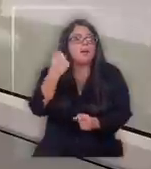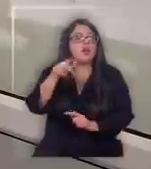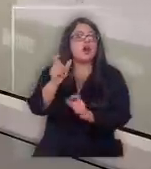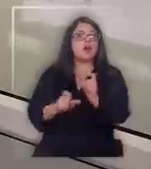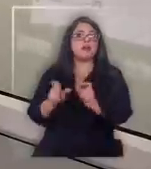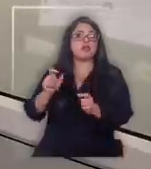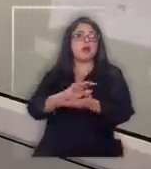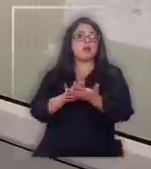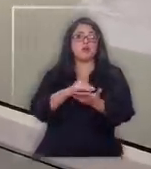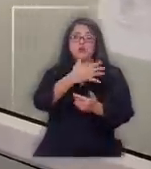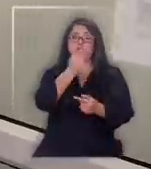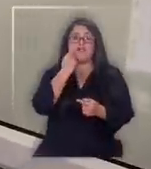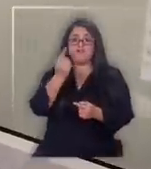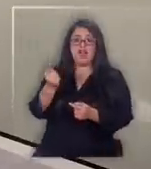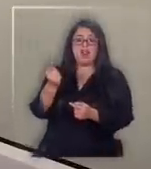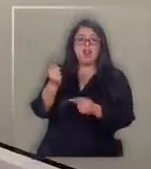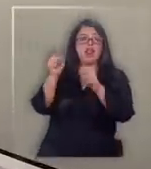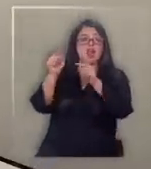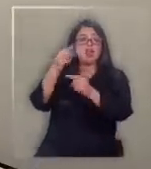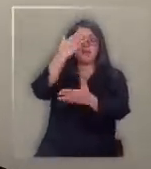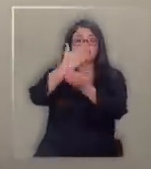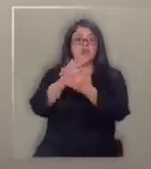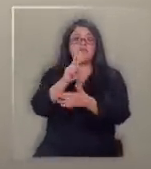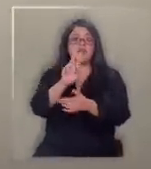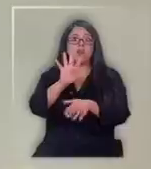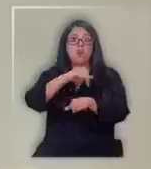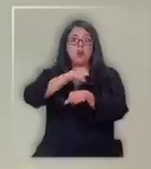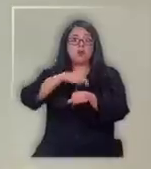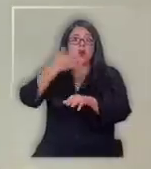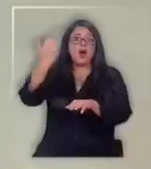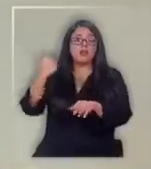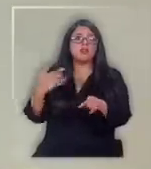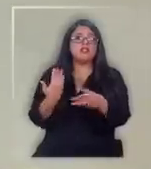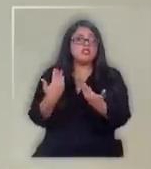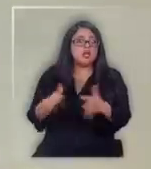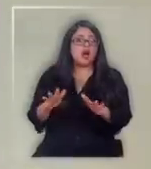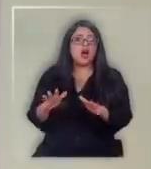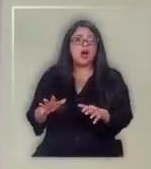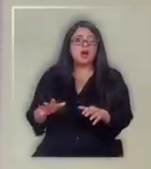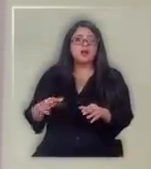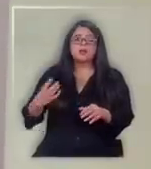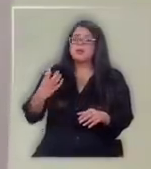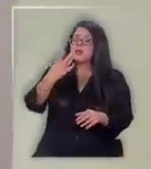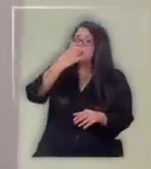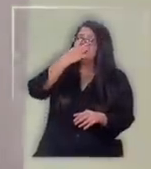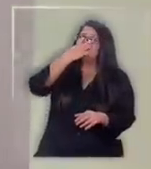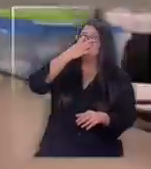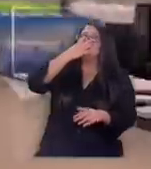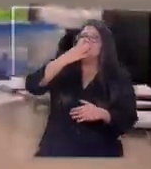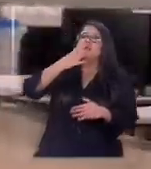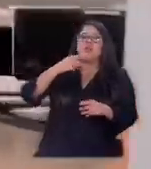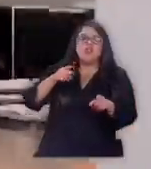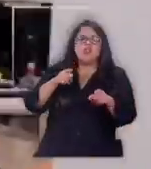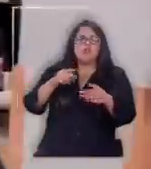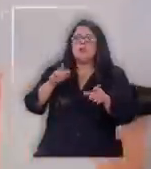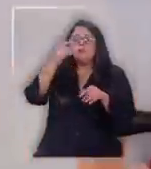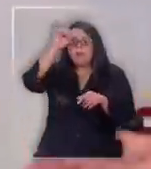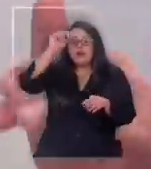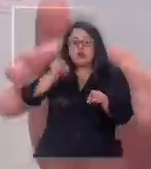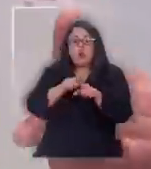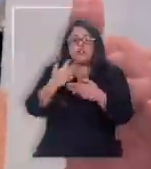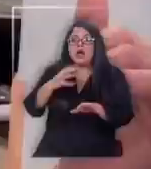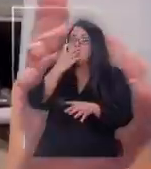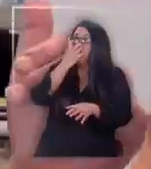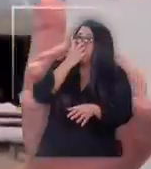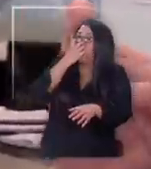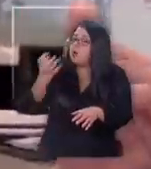paciente que está allá enfrente hace 24 horas fue extubado y ha superado la enfermedad y va a ser trasladado